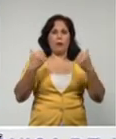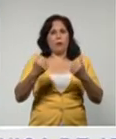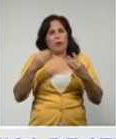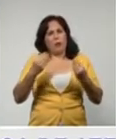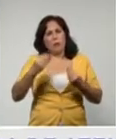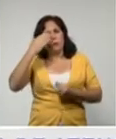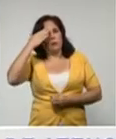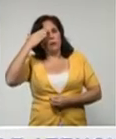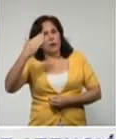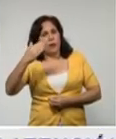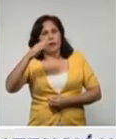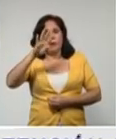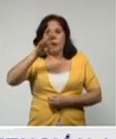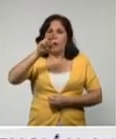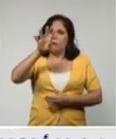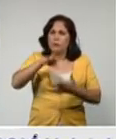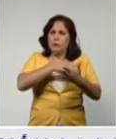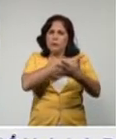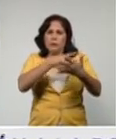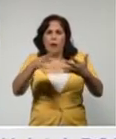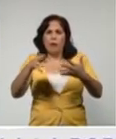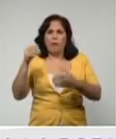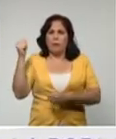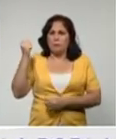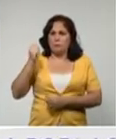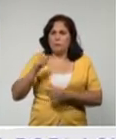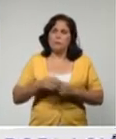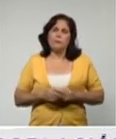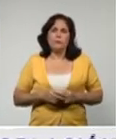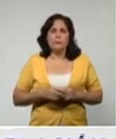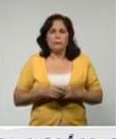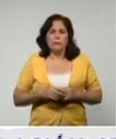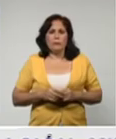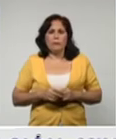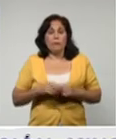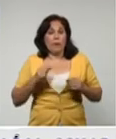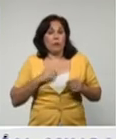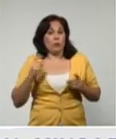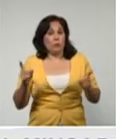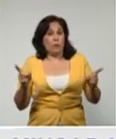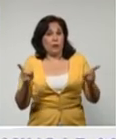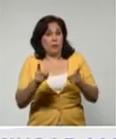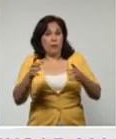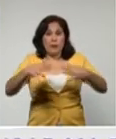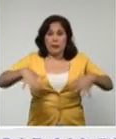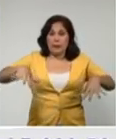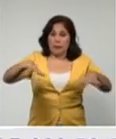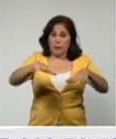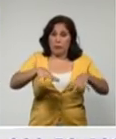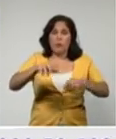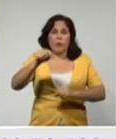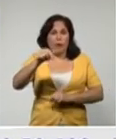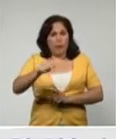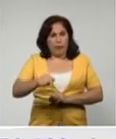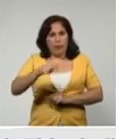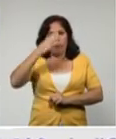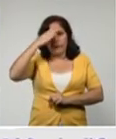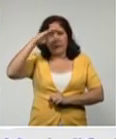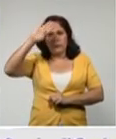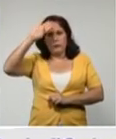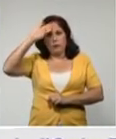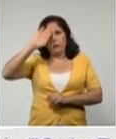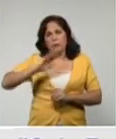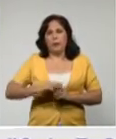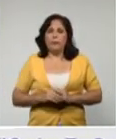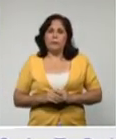los gráficos, con las tablas y bueno, resumiendo así la situación de nuestro país,